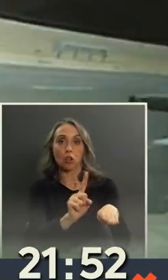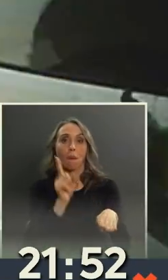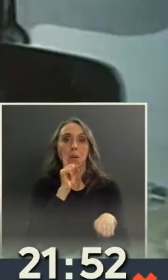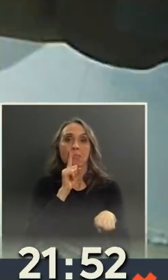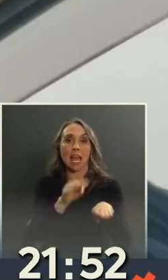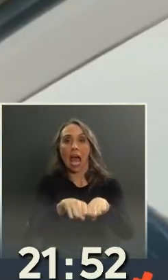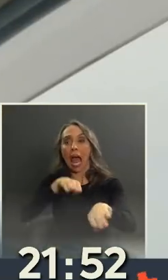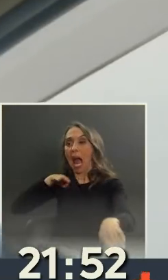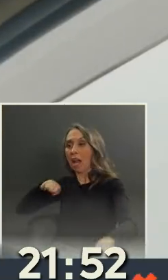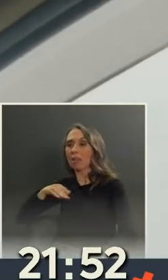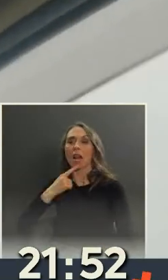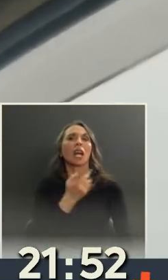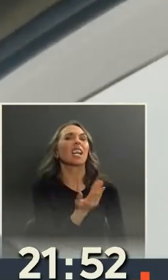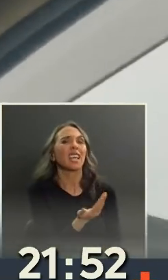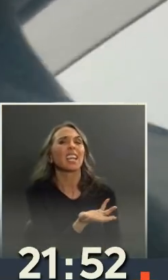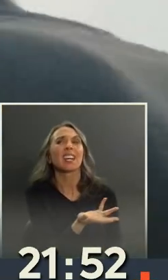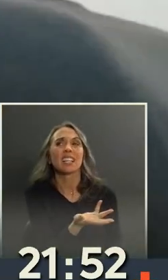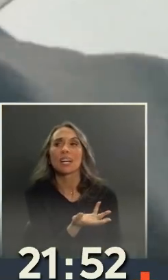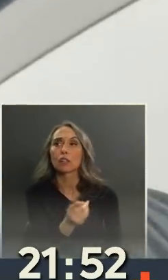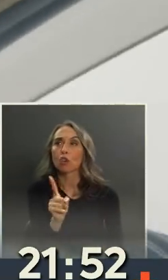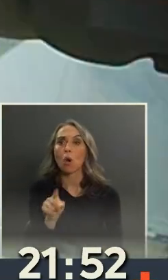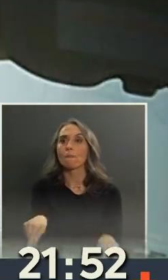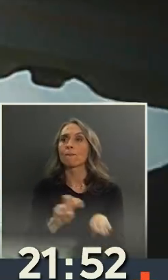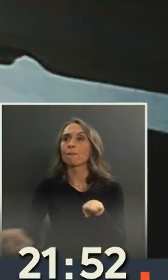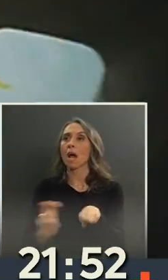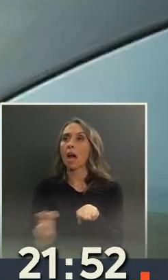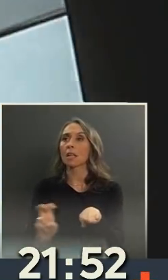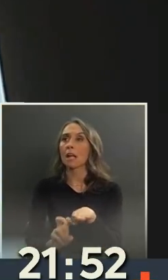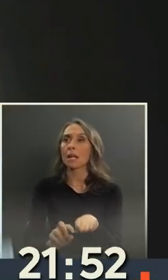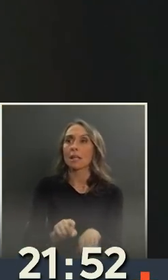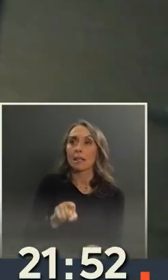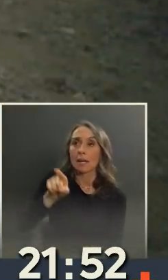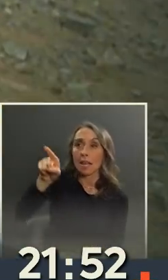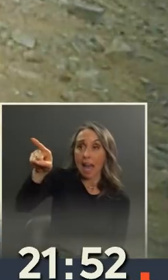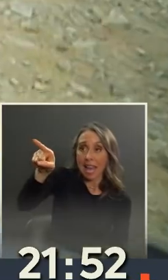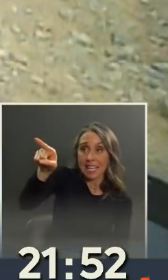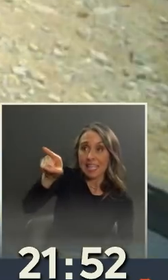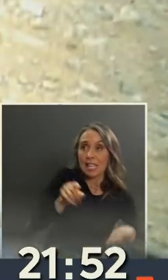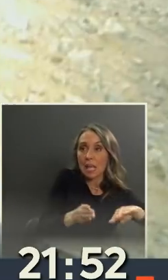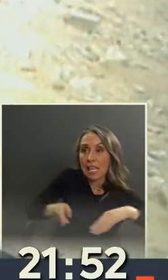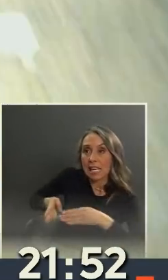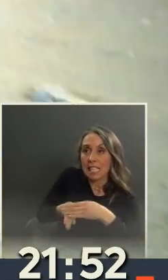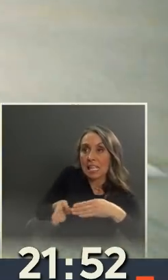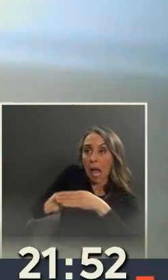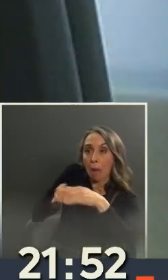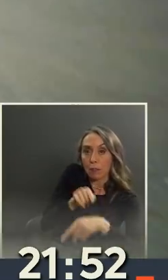¿Cómo? Por favor, no te por allá, detrás de todo eso, por el camino.